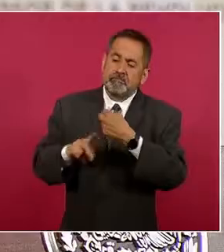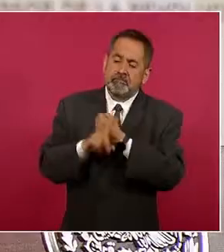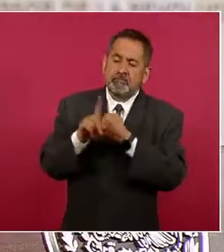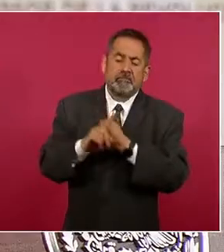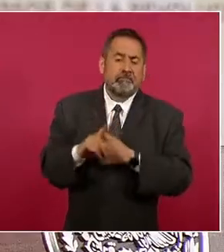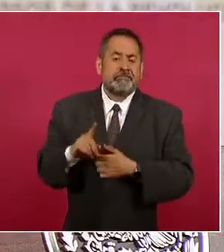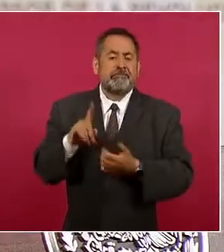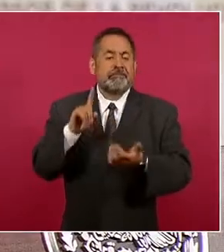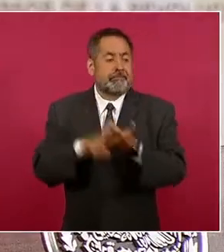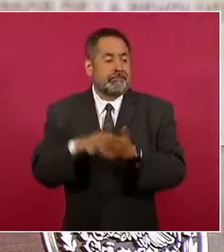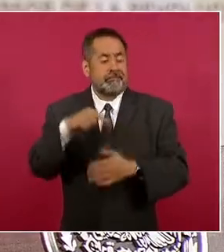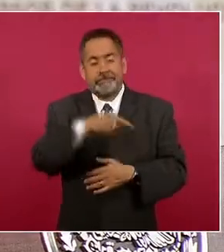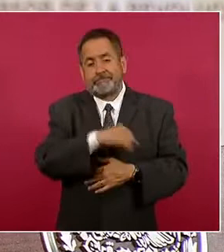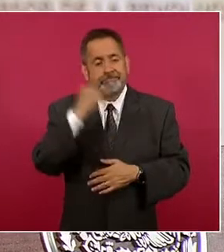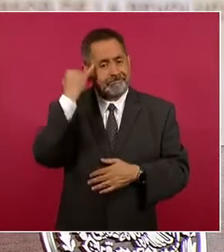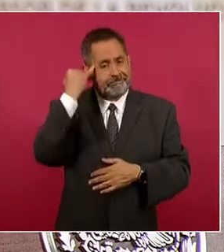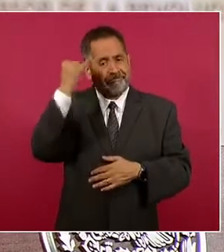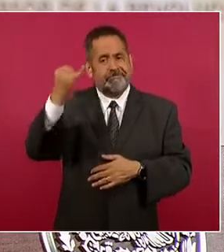el modelo